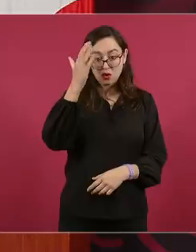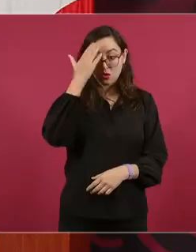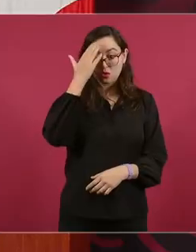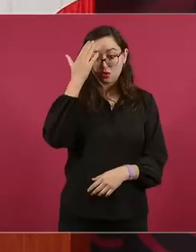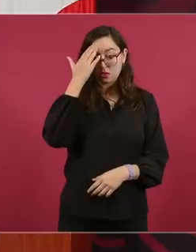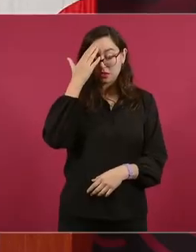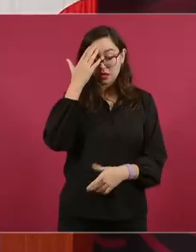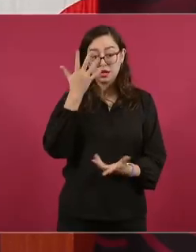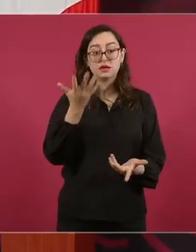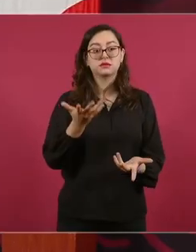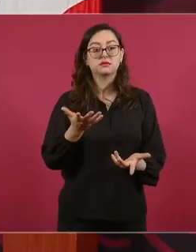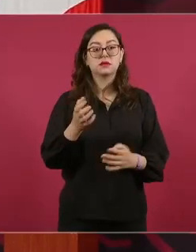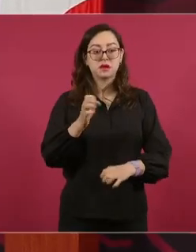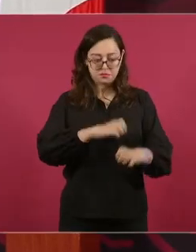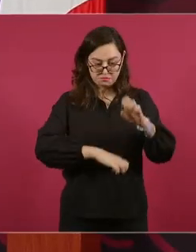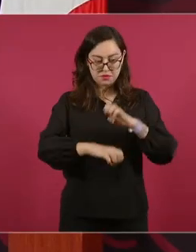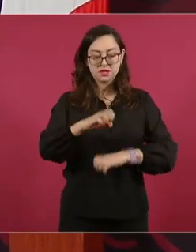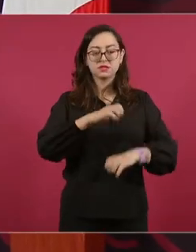al sector empresarial,